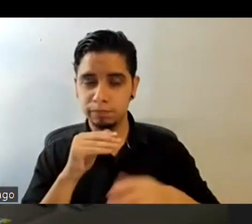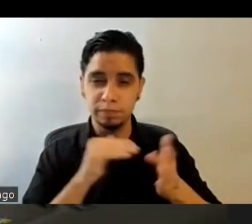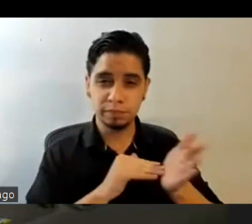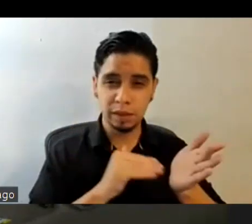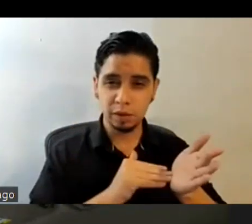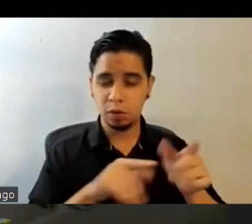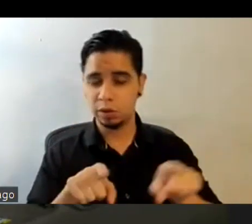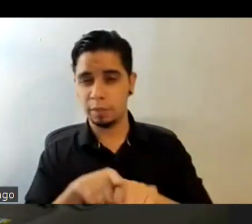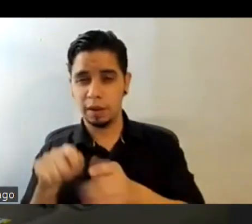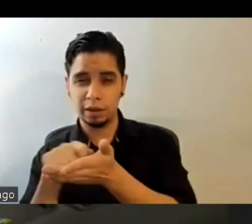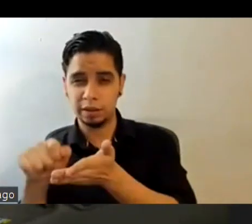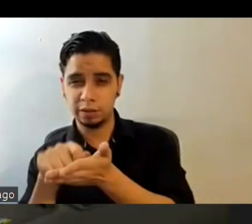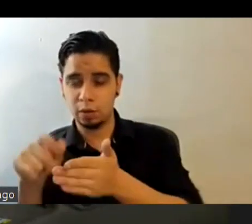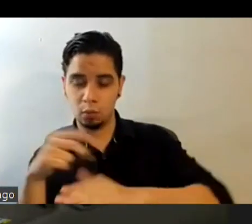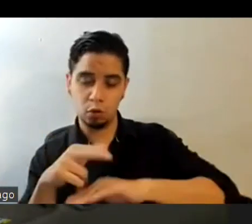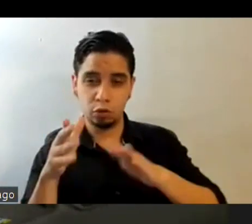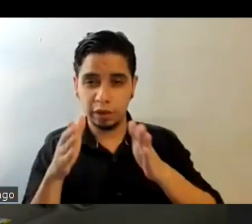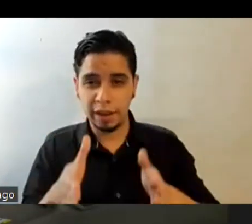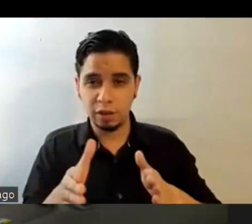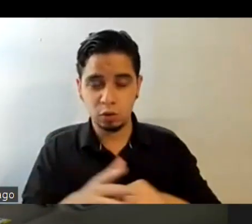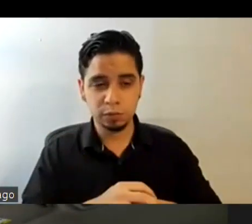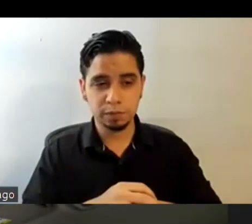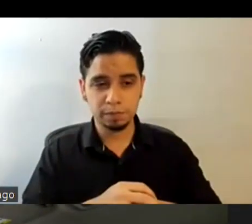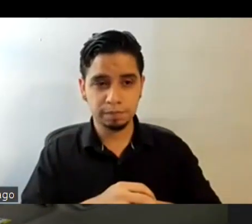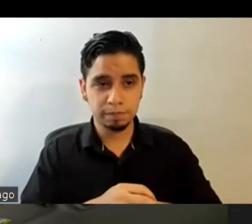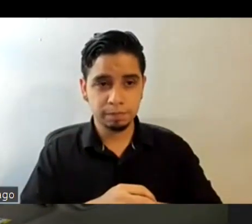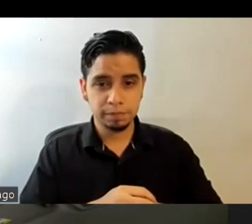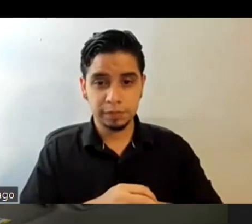y escritor puertorriqueño.